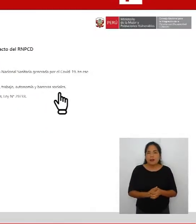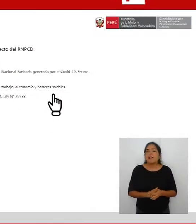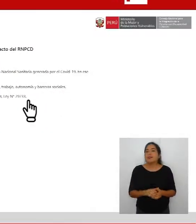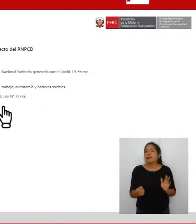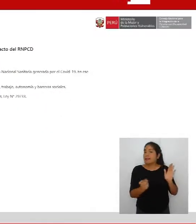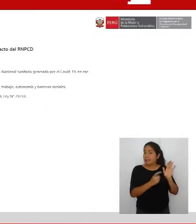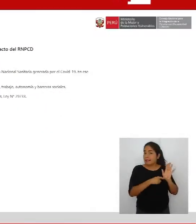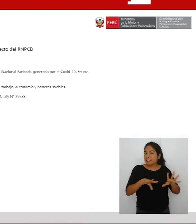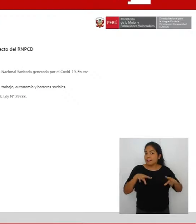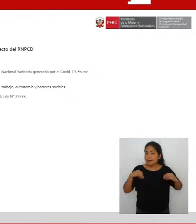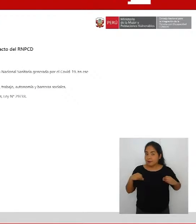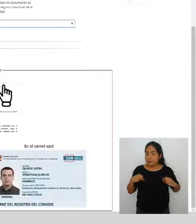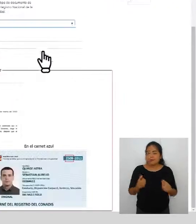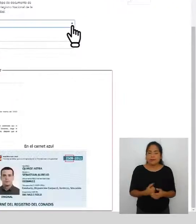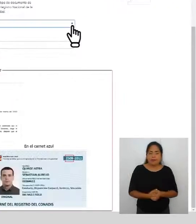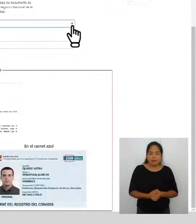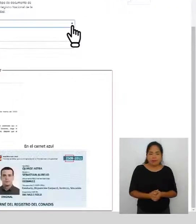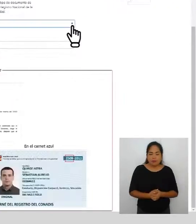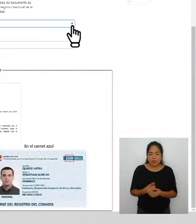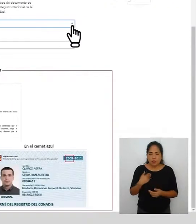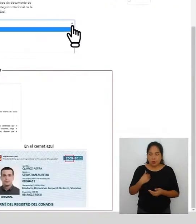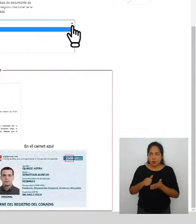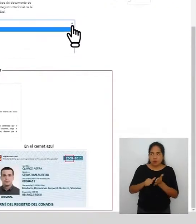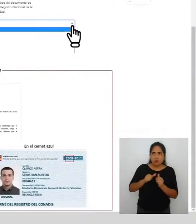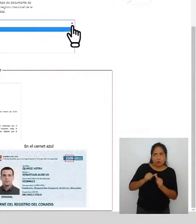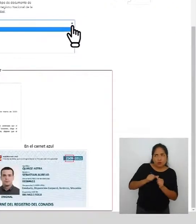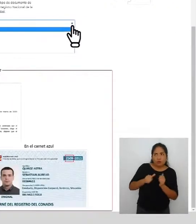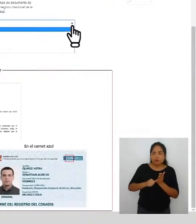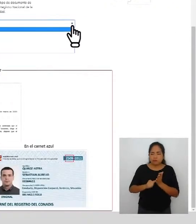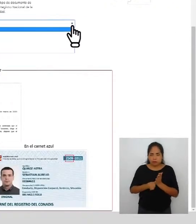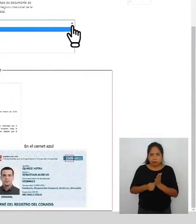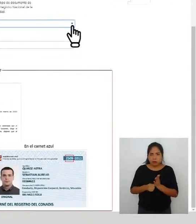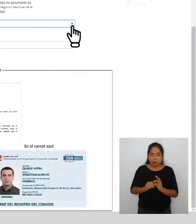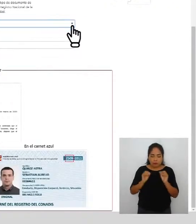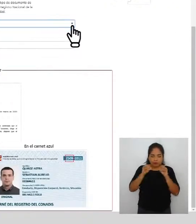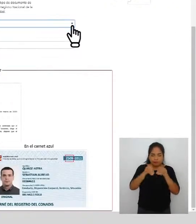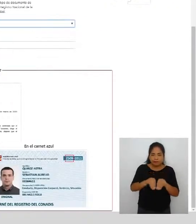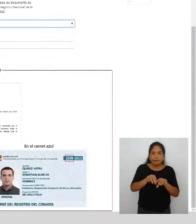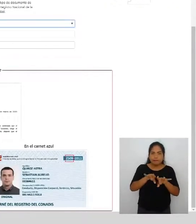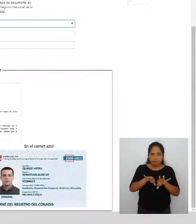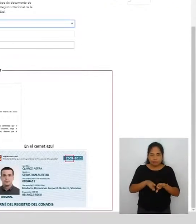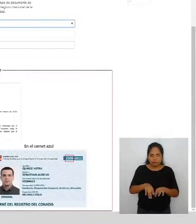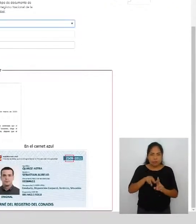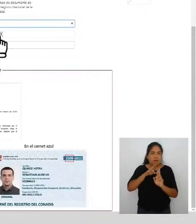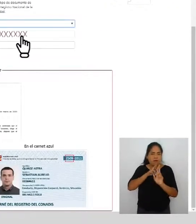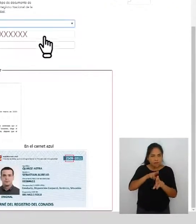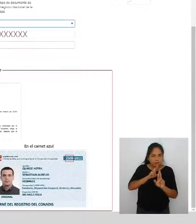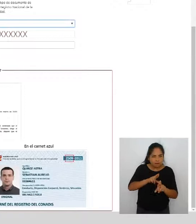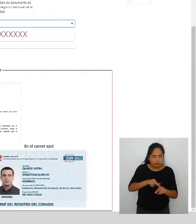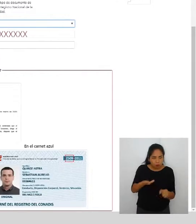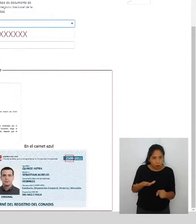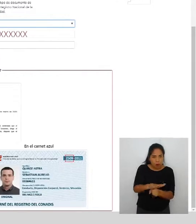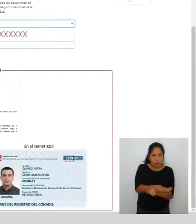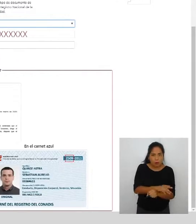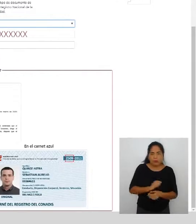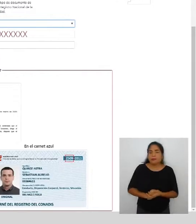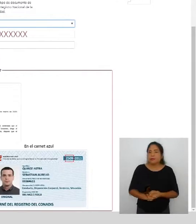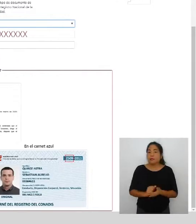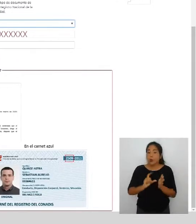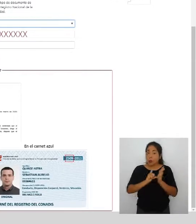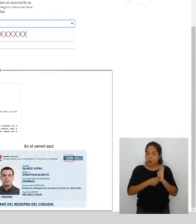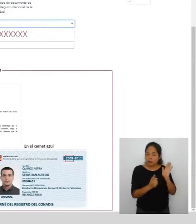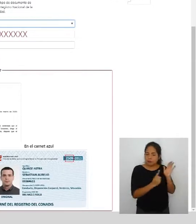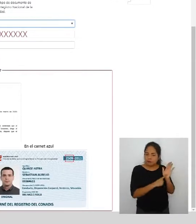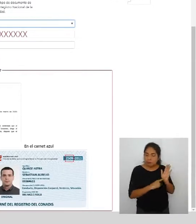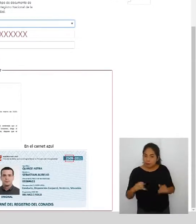plataforma y hacer clic en aceptar. Indica el tipo de documento que tienes y rellena los recuadros con los datos completos.